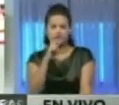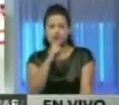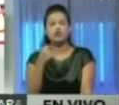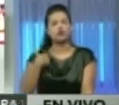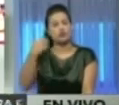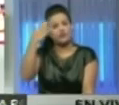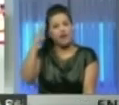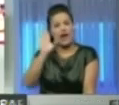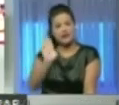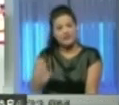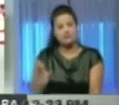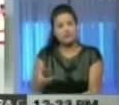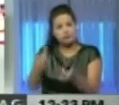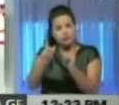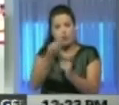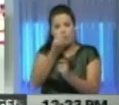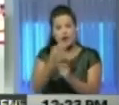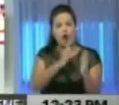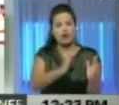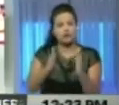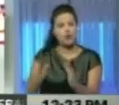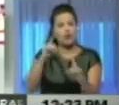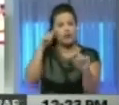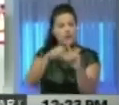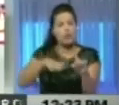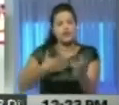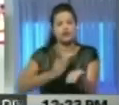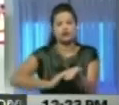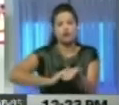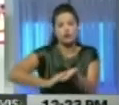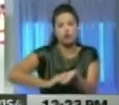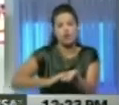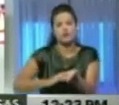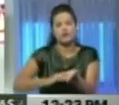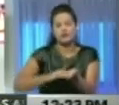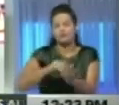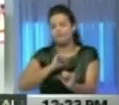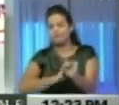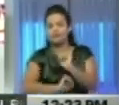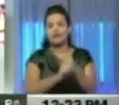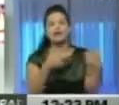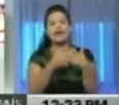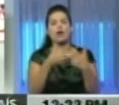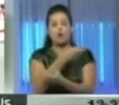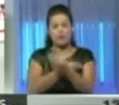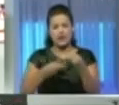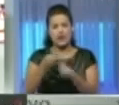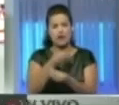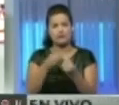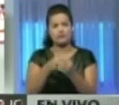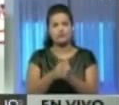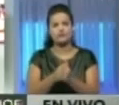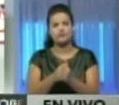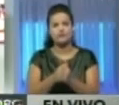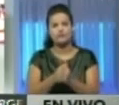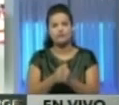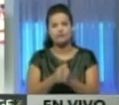el modelo de organización para enfrentar y derrocar esta guerra económica.